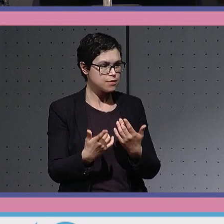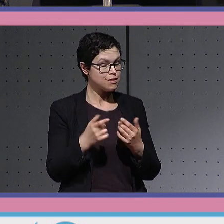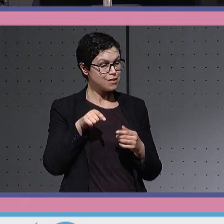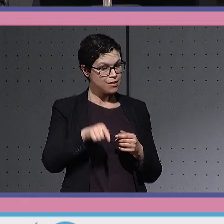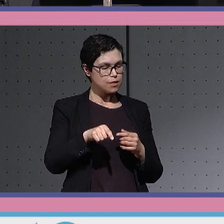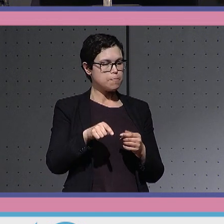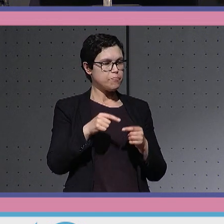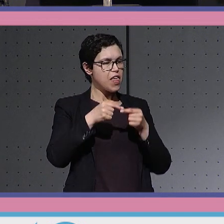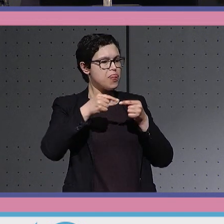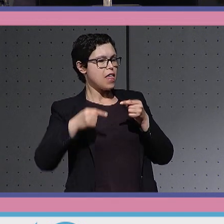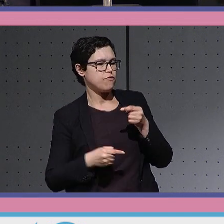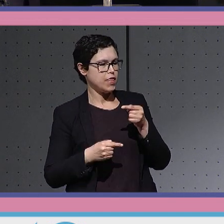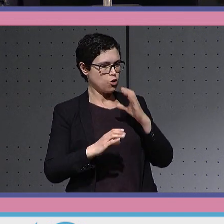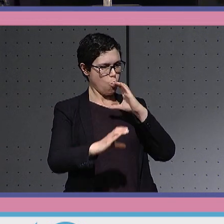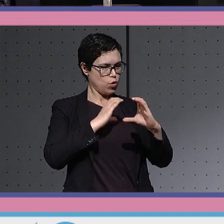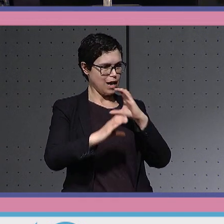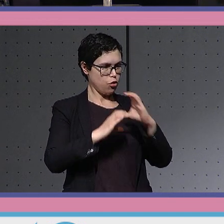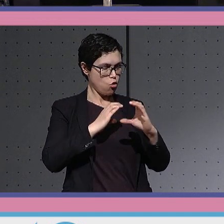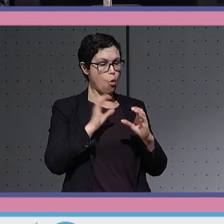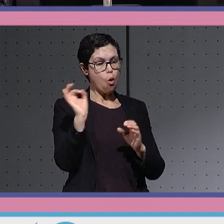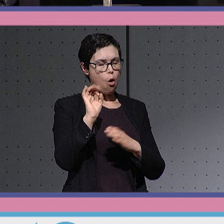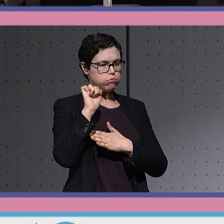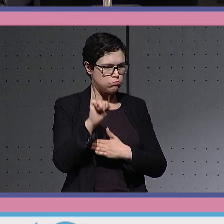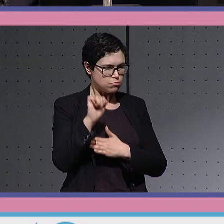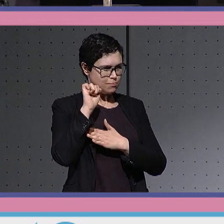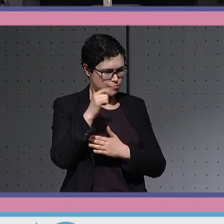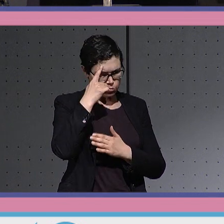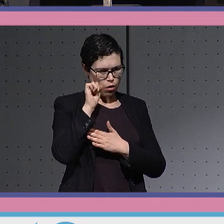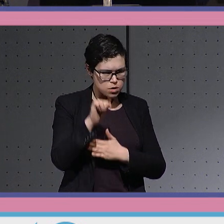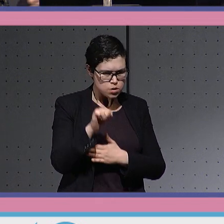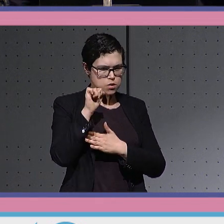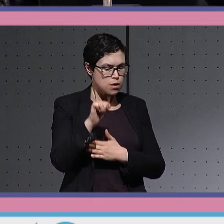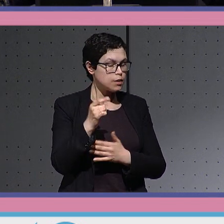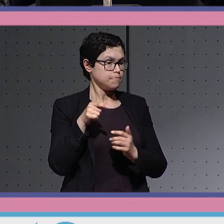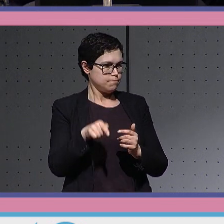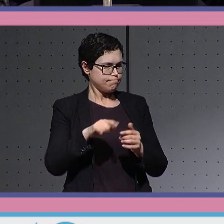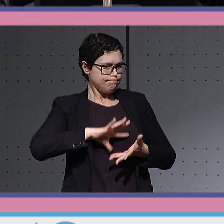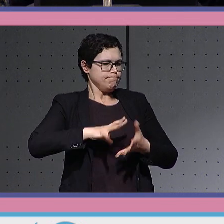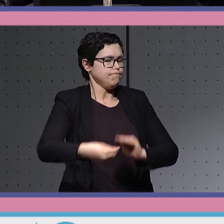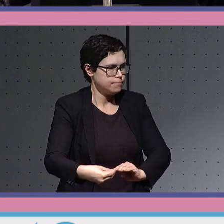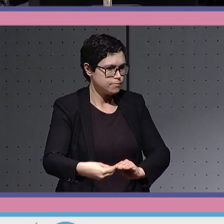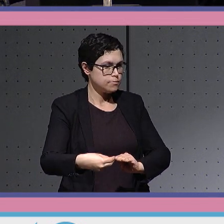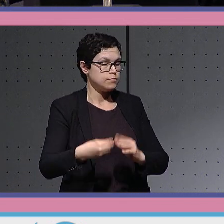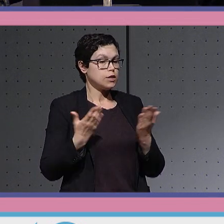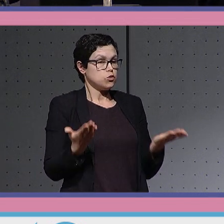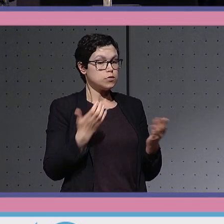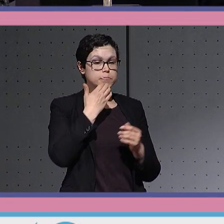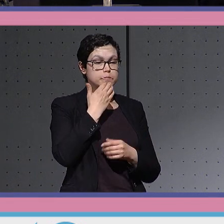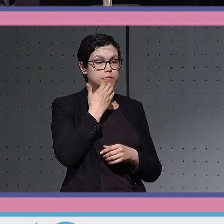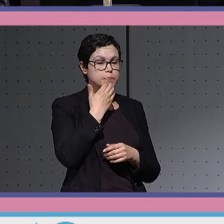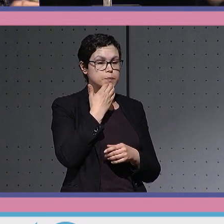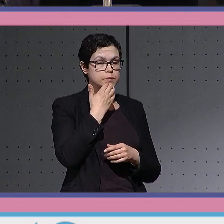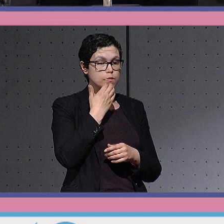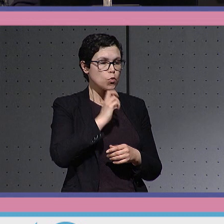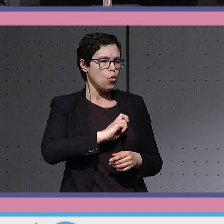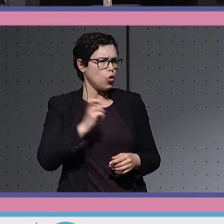déficits de comunicación social y para sus conductas repetitivas. Por el contrario, y en un extremo que podríamos decir pues, de mucha mayor